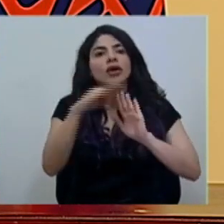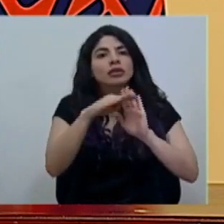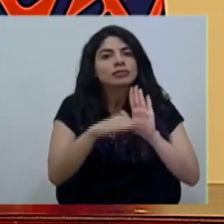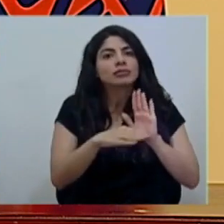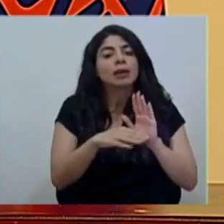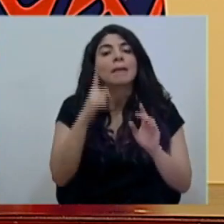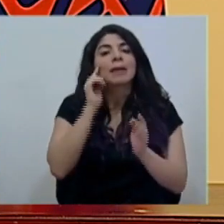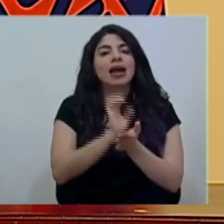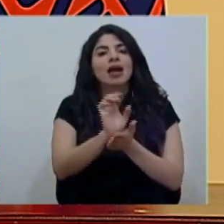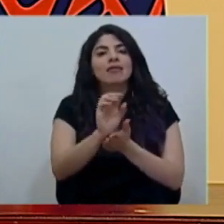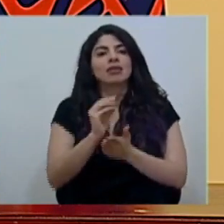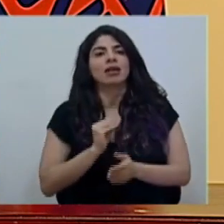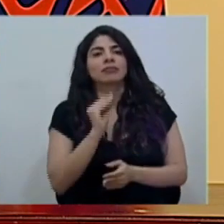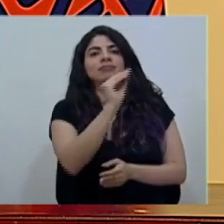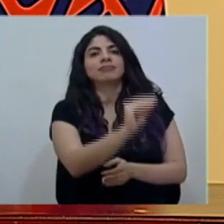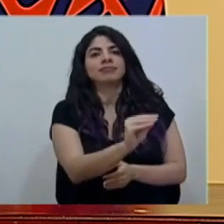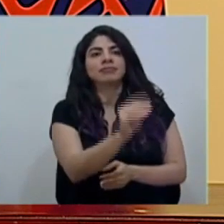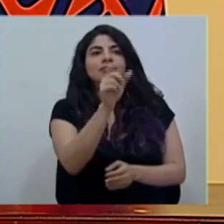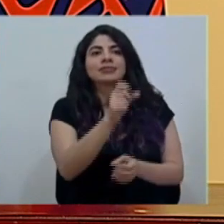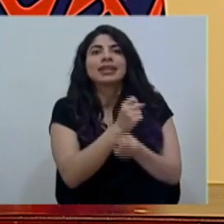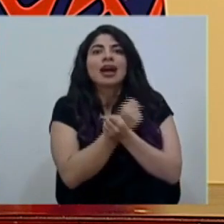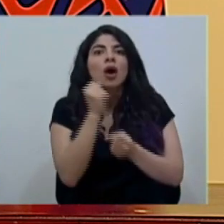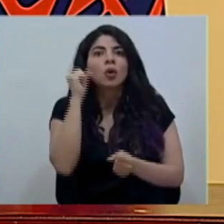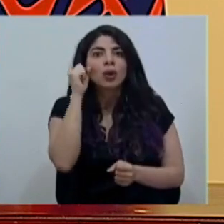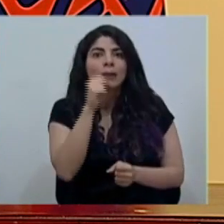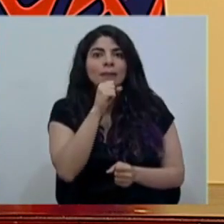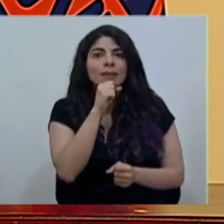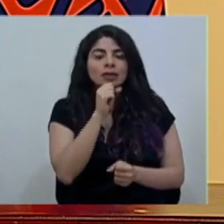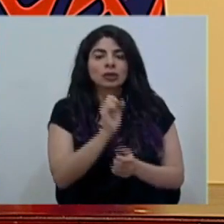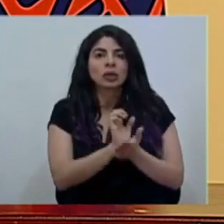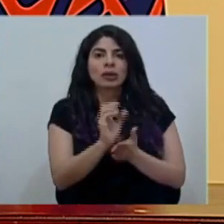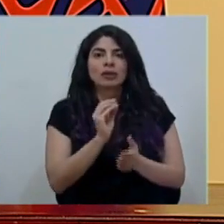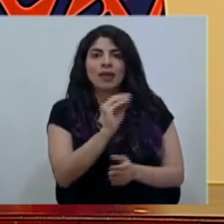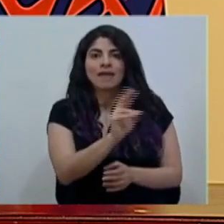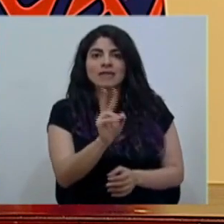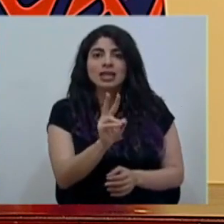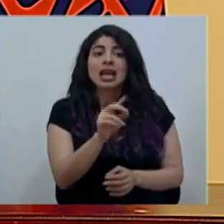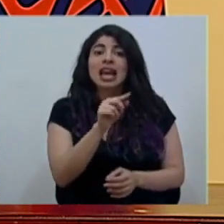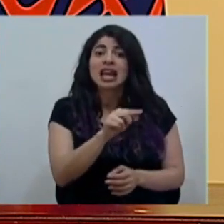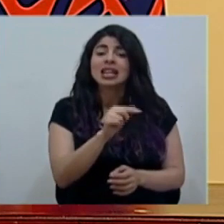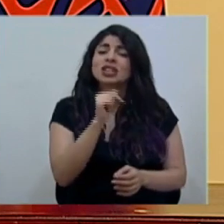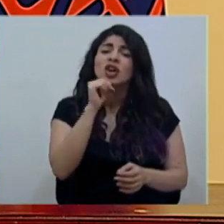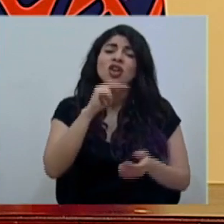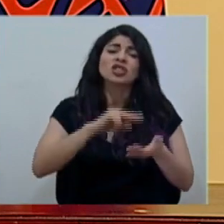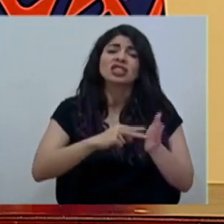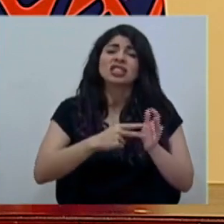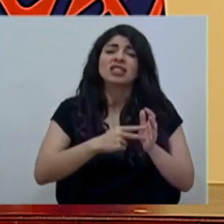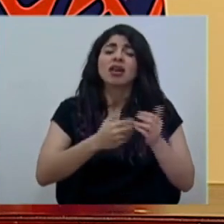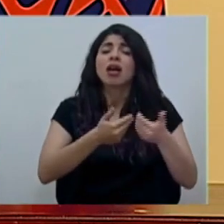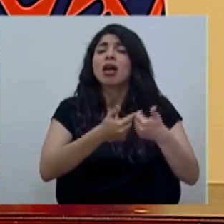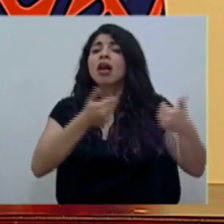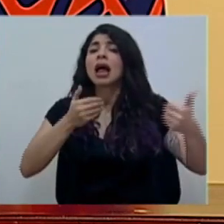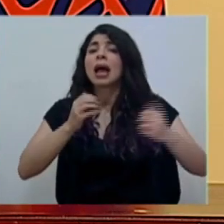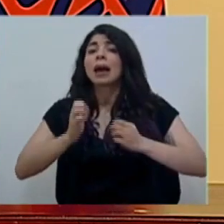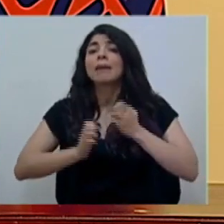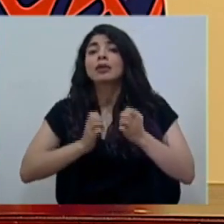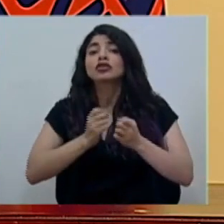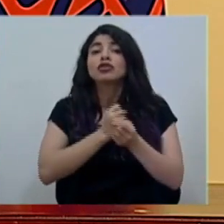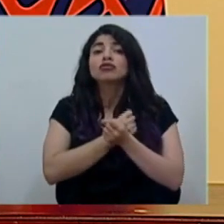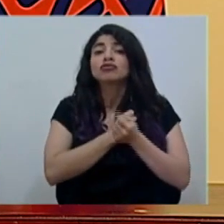el riesgo de transmisión del virus a nuestros queridos adultos mayores. Pero que eso no signifique un distanciamiento emocional.